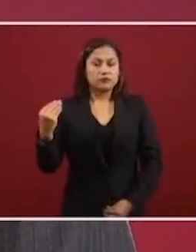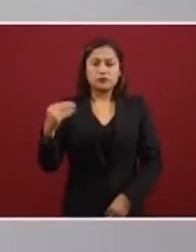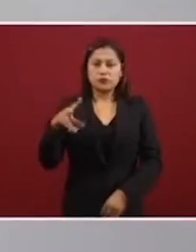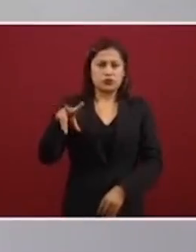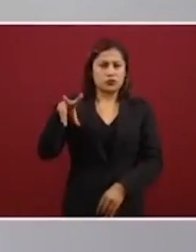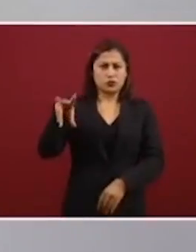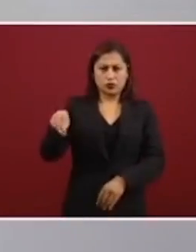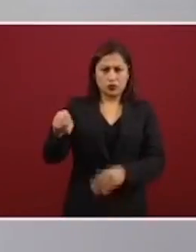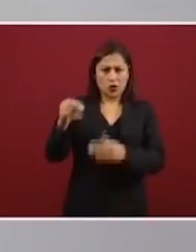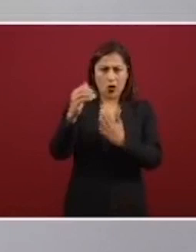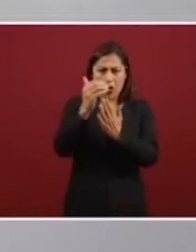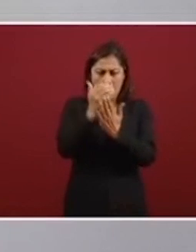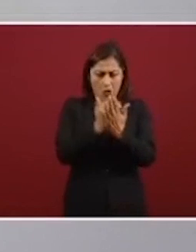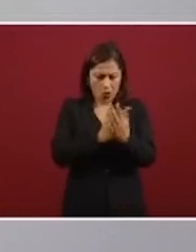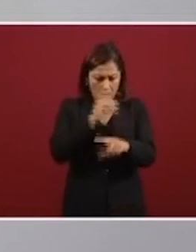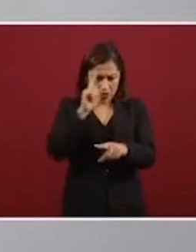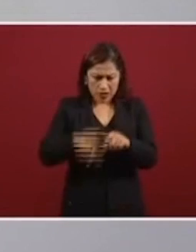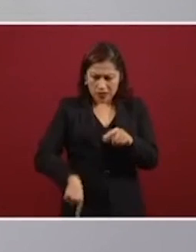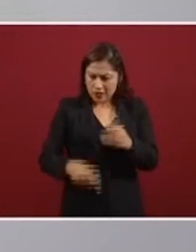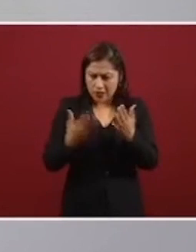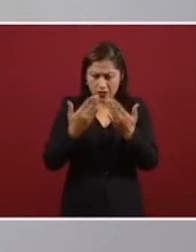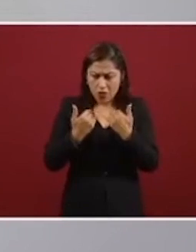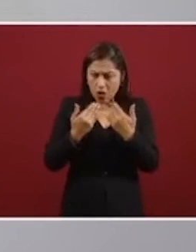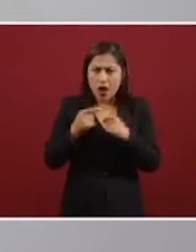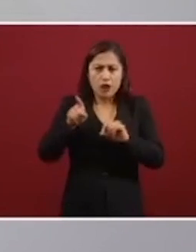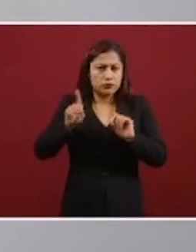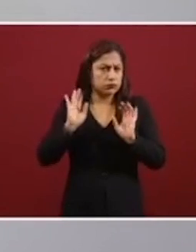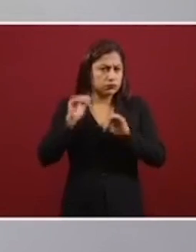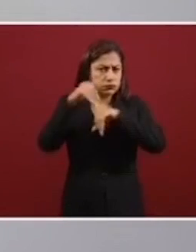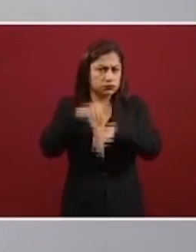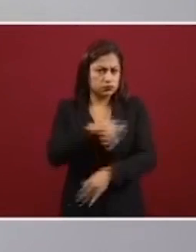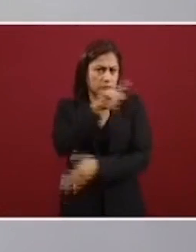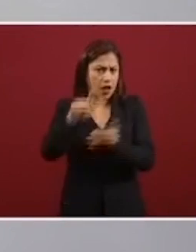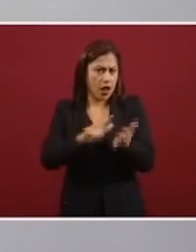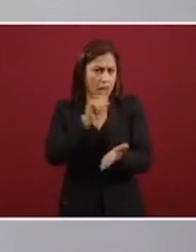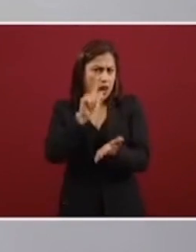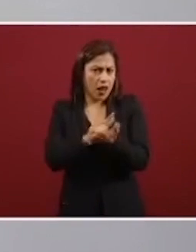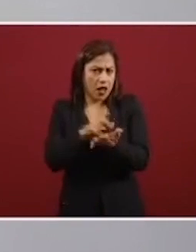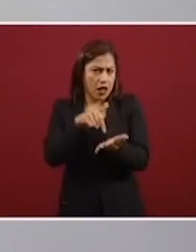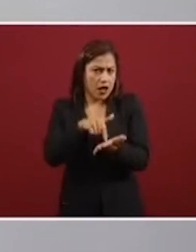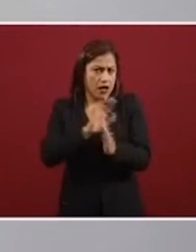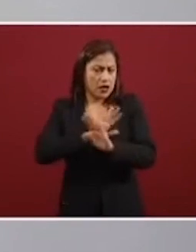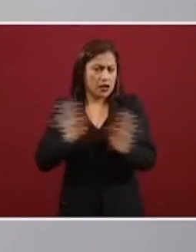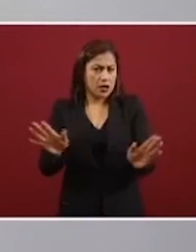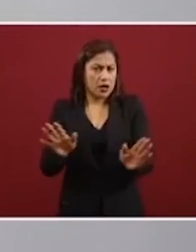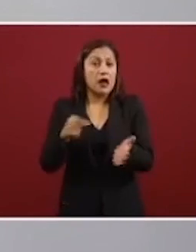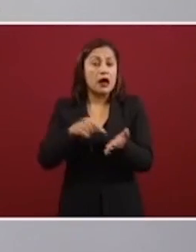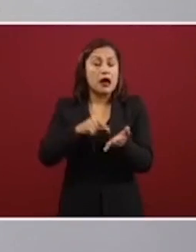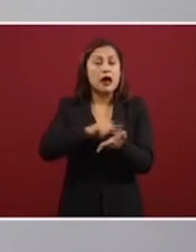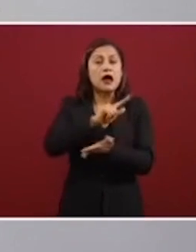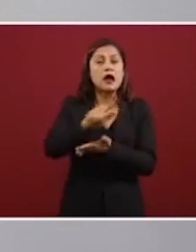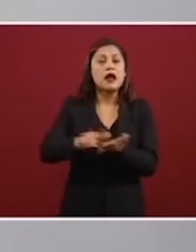es lo que establece la ley existe la ley de coordinación fiscal